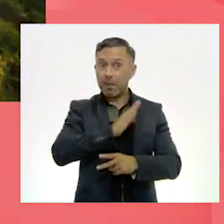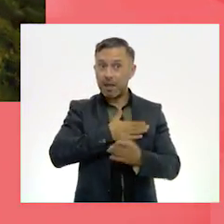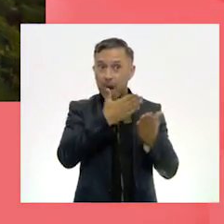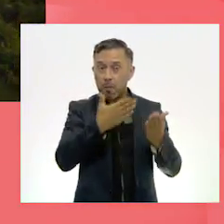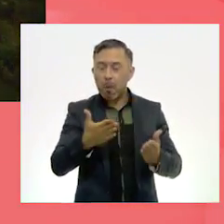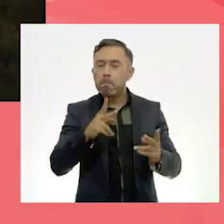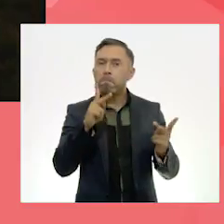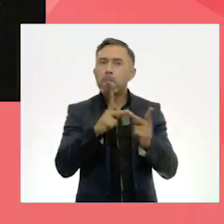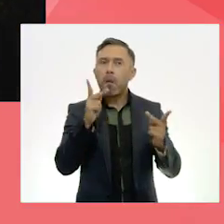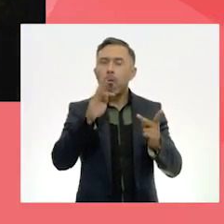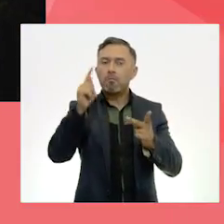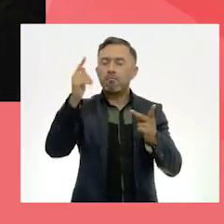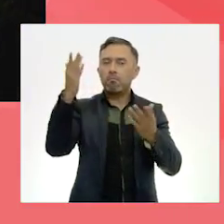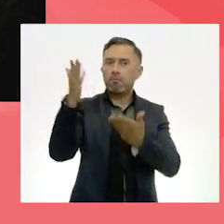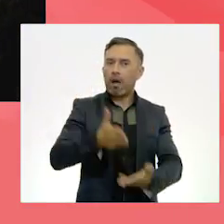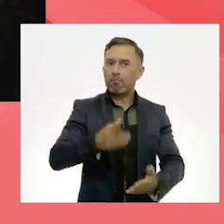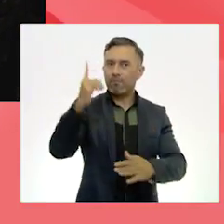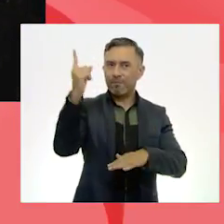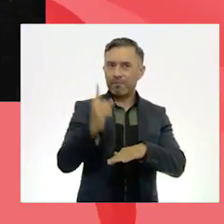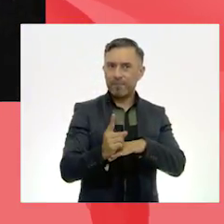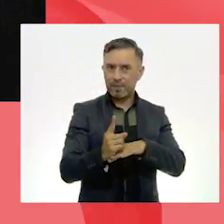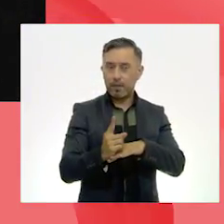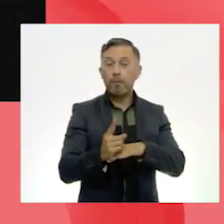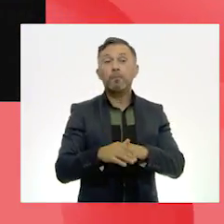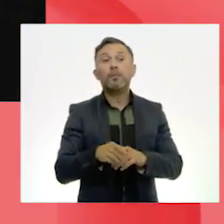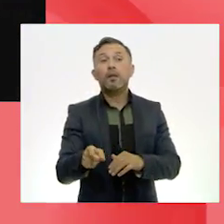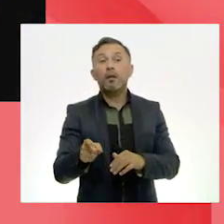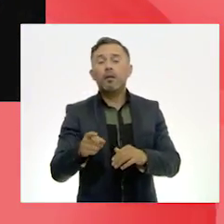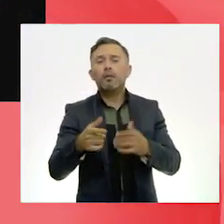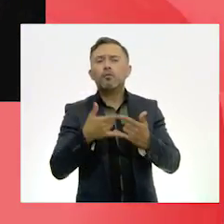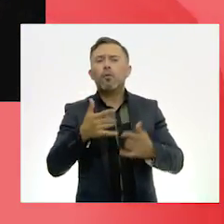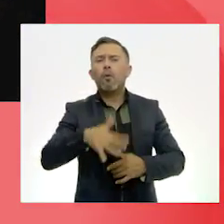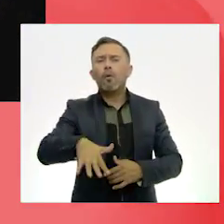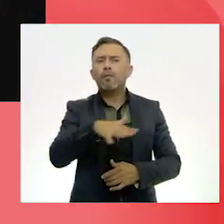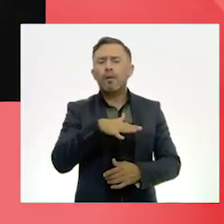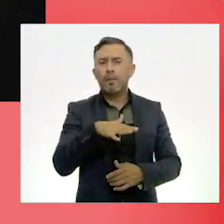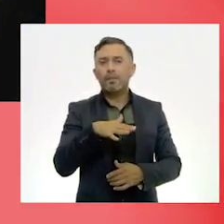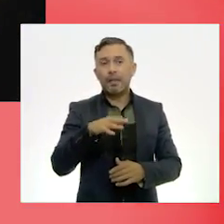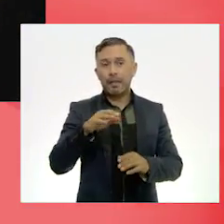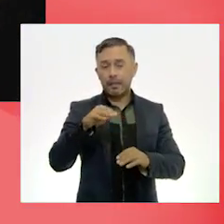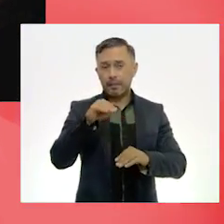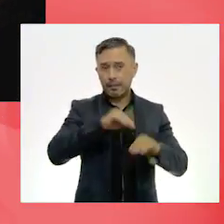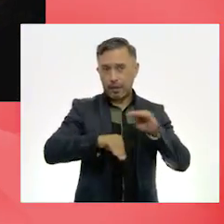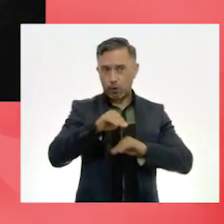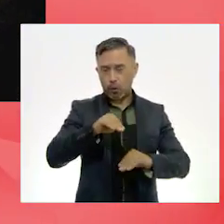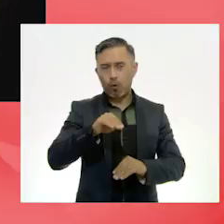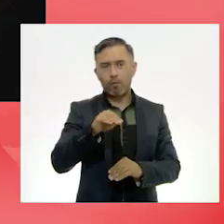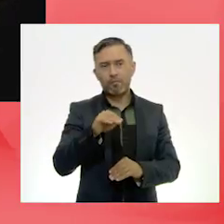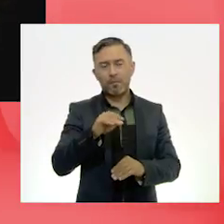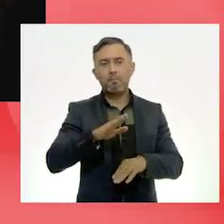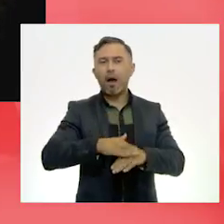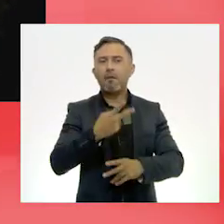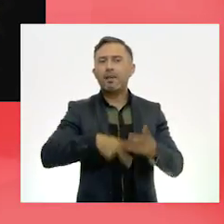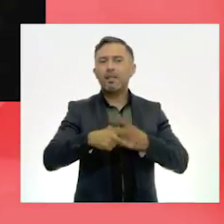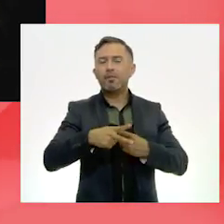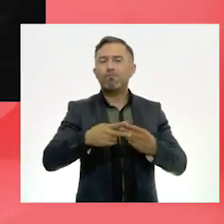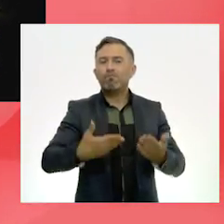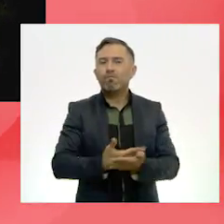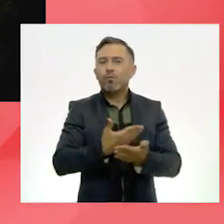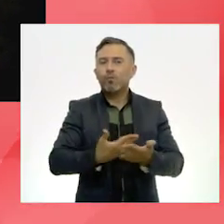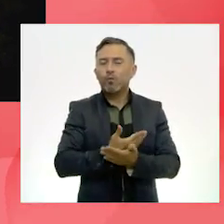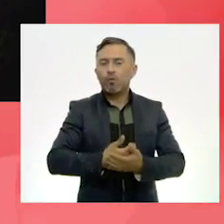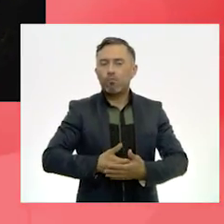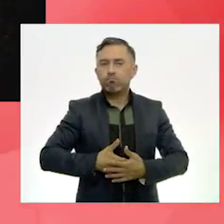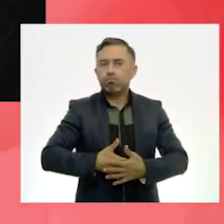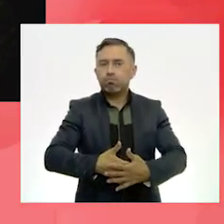la magia de Amatlán va más allá. El Telzacualli se conoce como el Cerro de la Fertilidad. Aquí, cientos